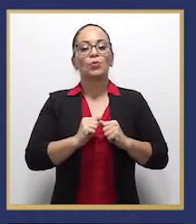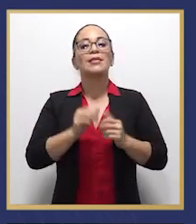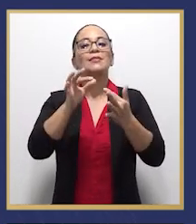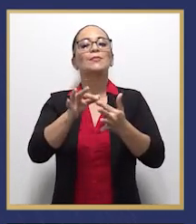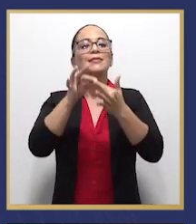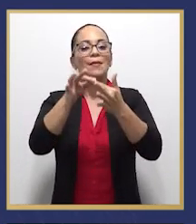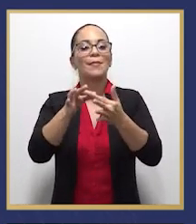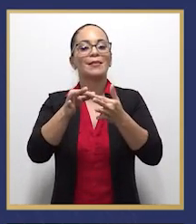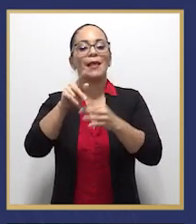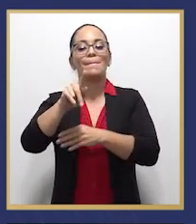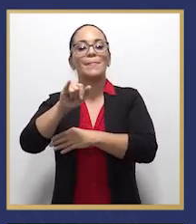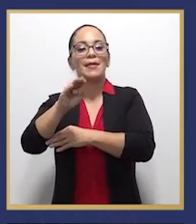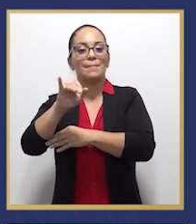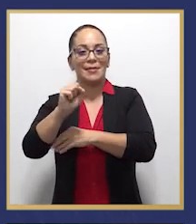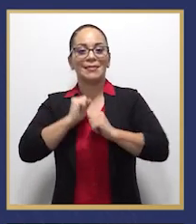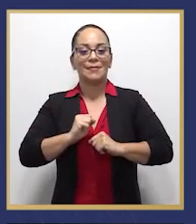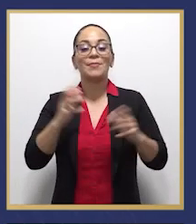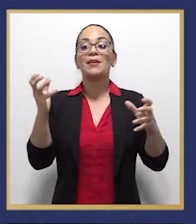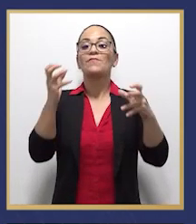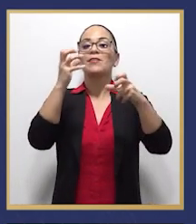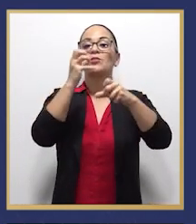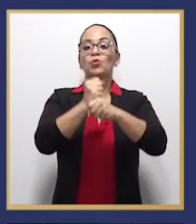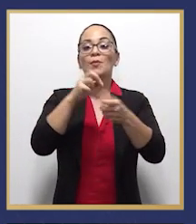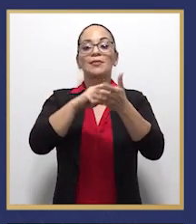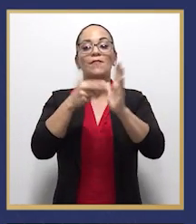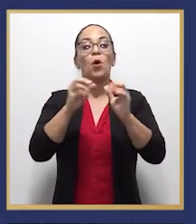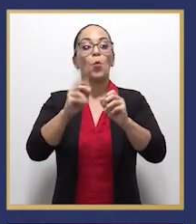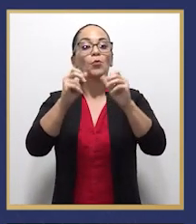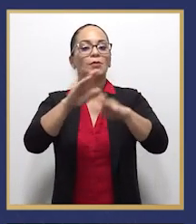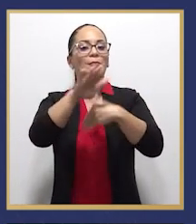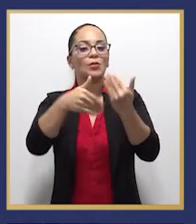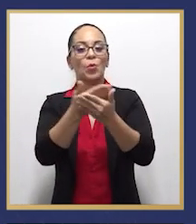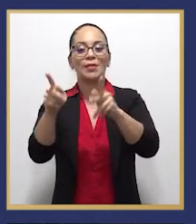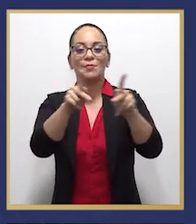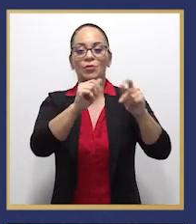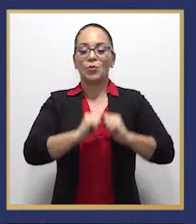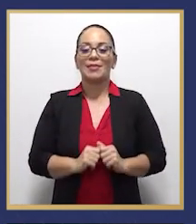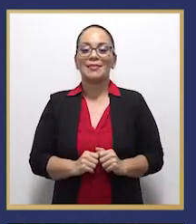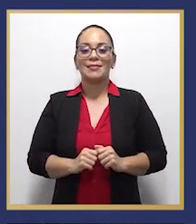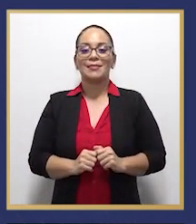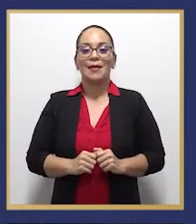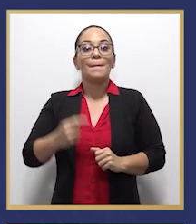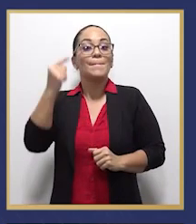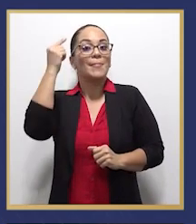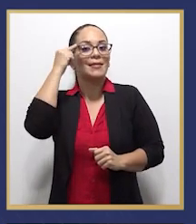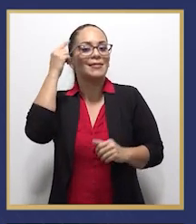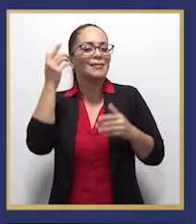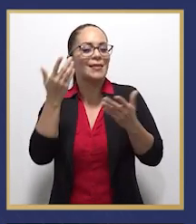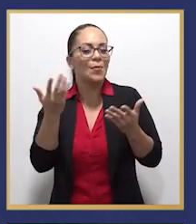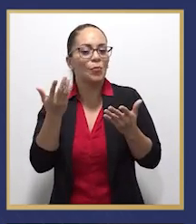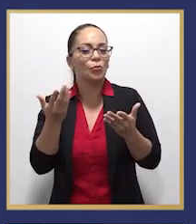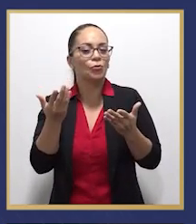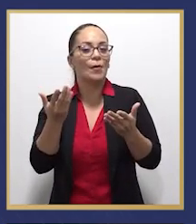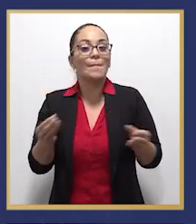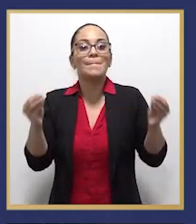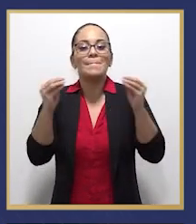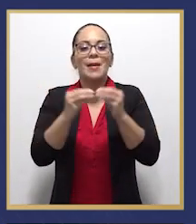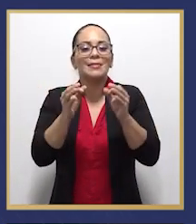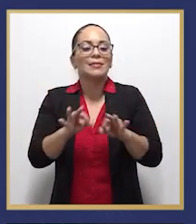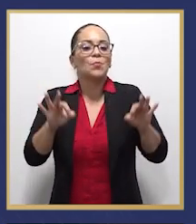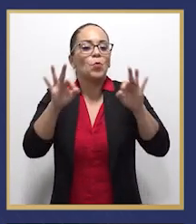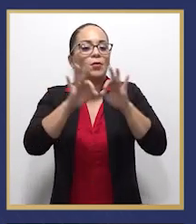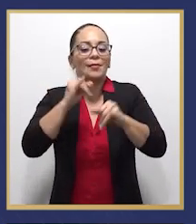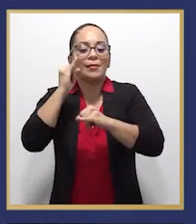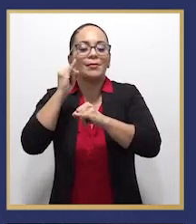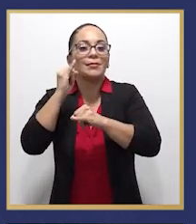principalmente para las pymes en resumen oportunidades para todos pensemos en las más importantes